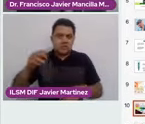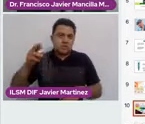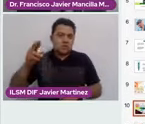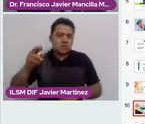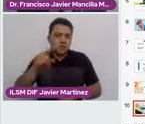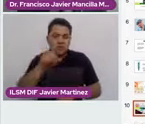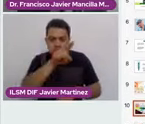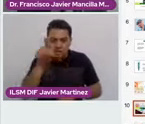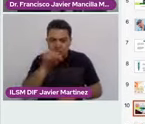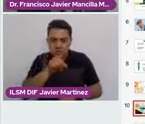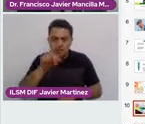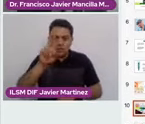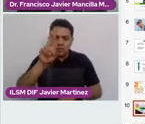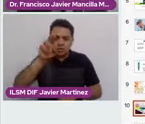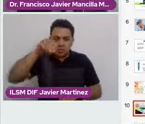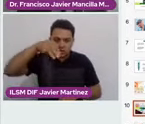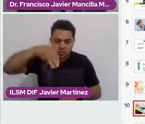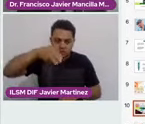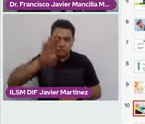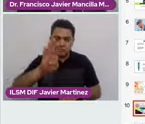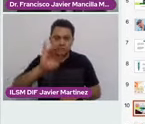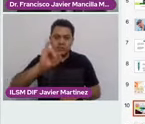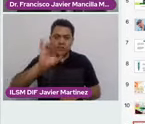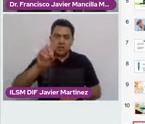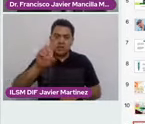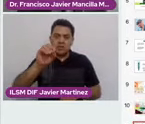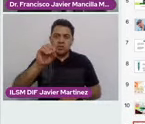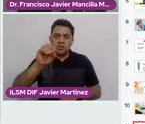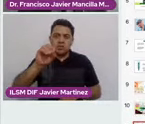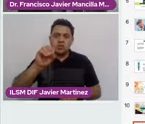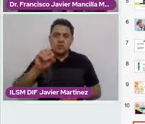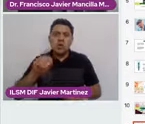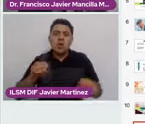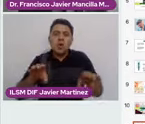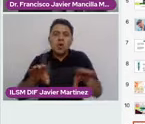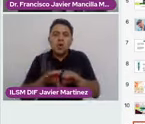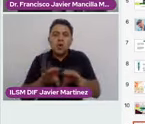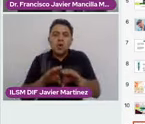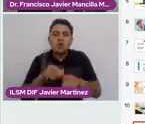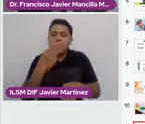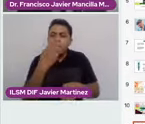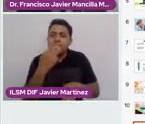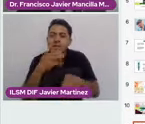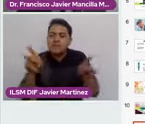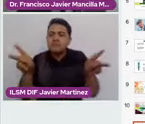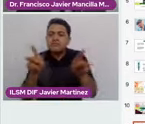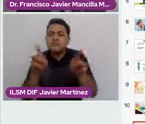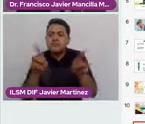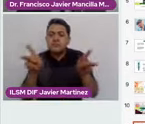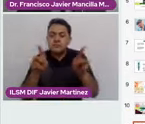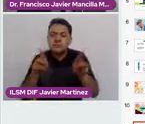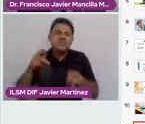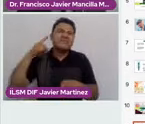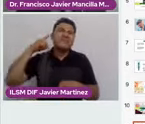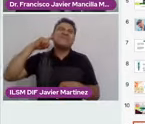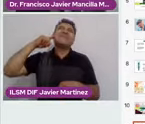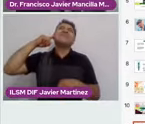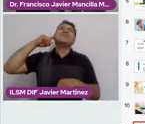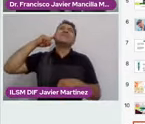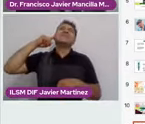baja auditiva que se desarrolla de manera consecuente. En la exploración física, ¿qué encontramos nosotros como otorrinos